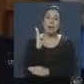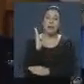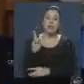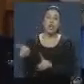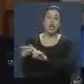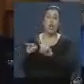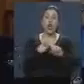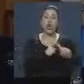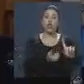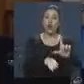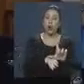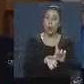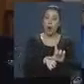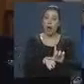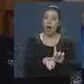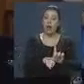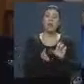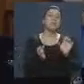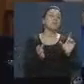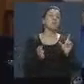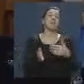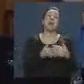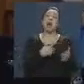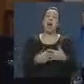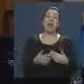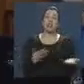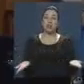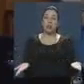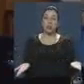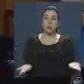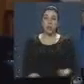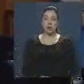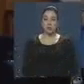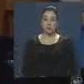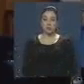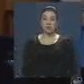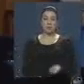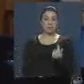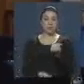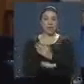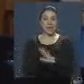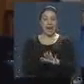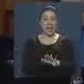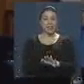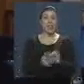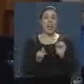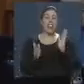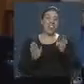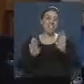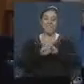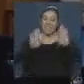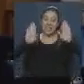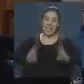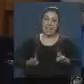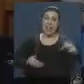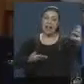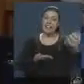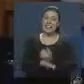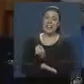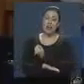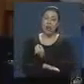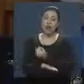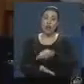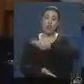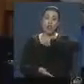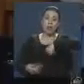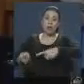otras partes de la ciudad son algo natural. Señor Presidente, la gratuidad llegó para quedarse. Es un triunfo de